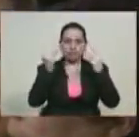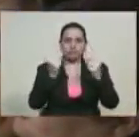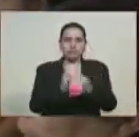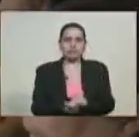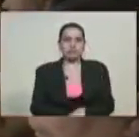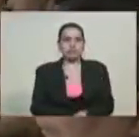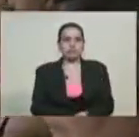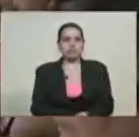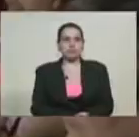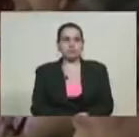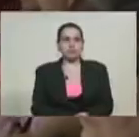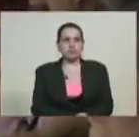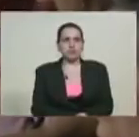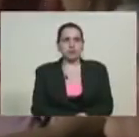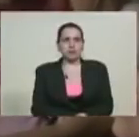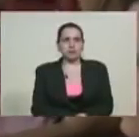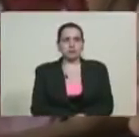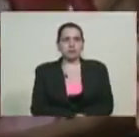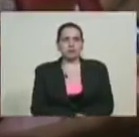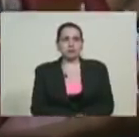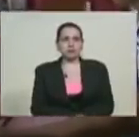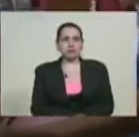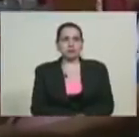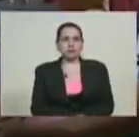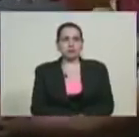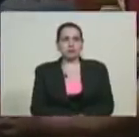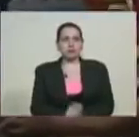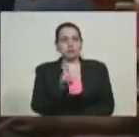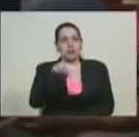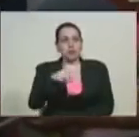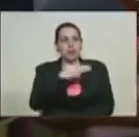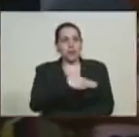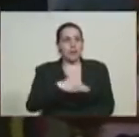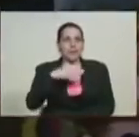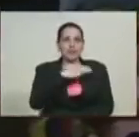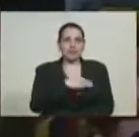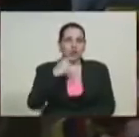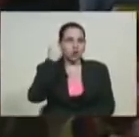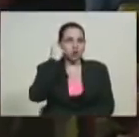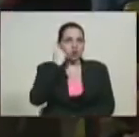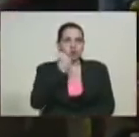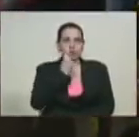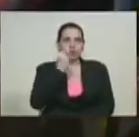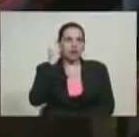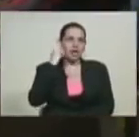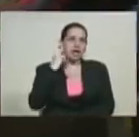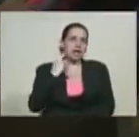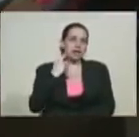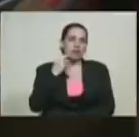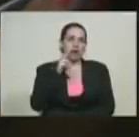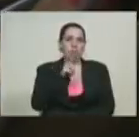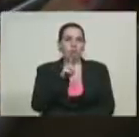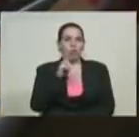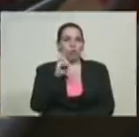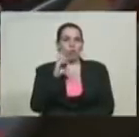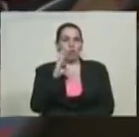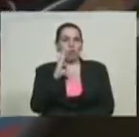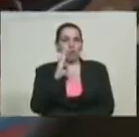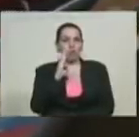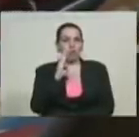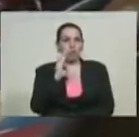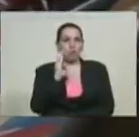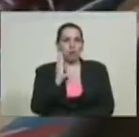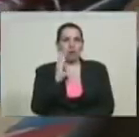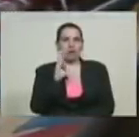Así como también la micromisión Sucre, Rivas, Universidad Bolivariana, la